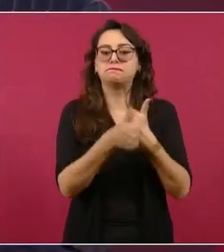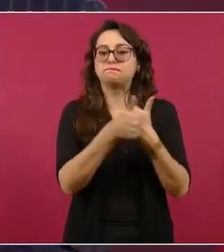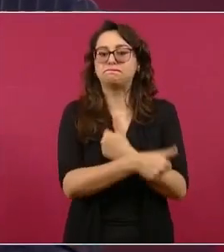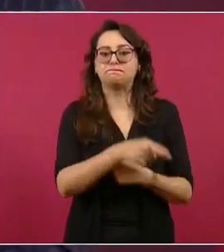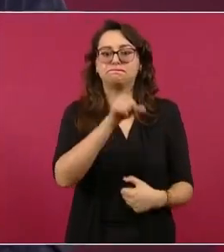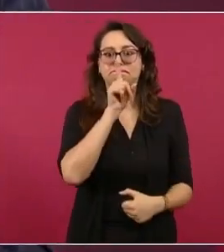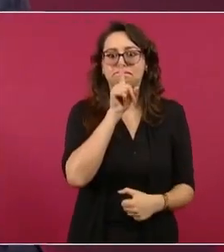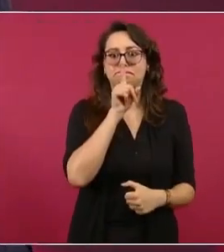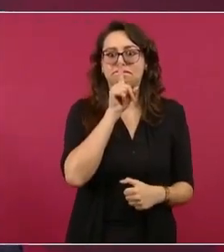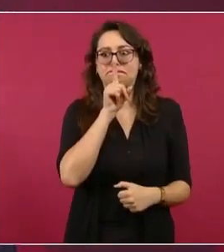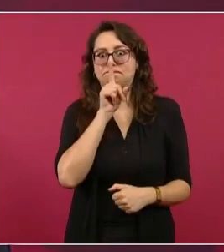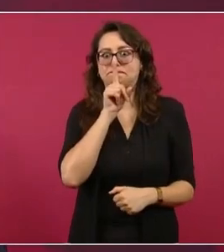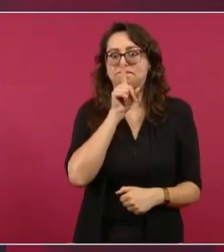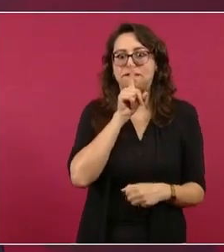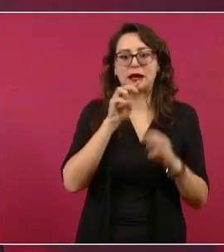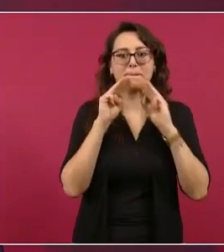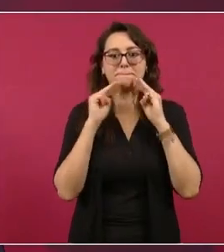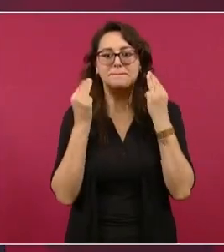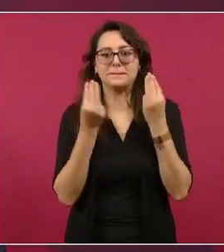mafias